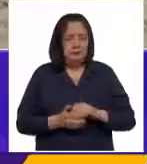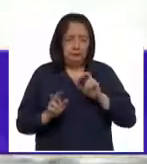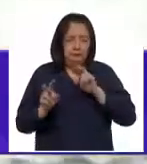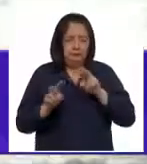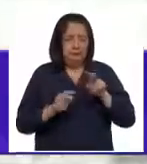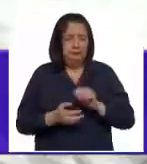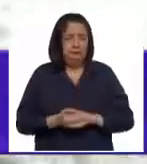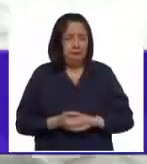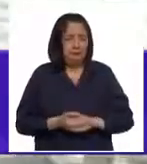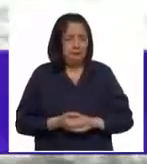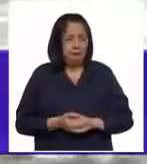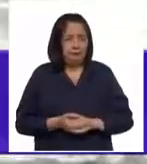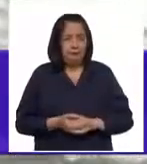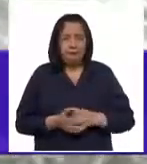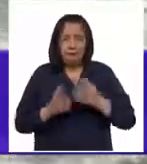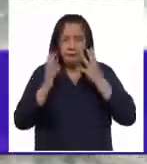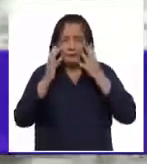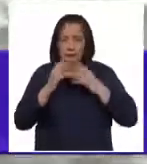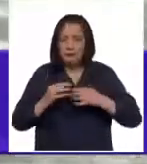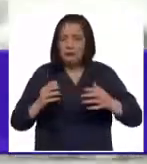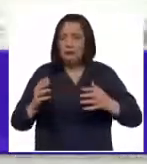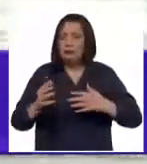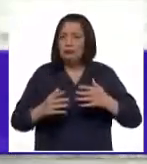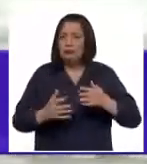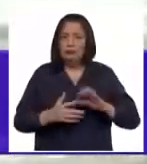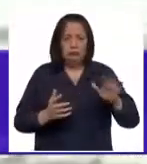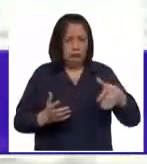vimos a Papá Noel llegar también